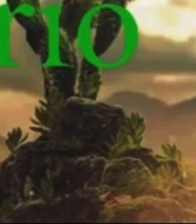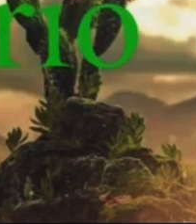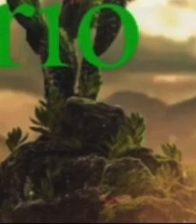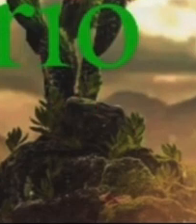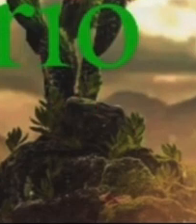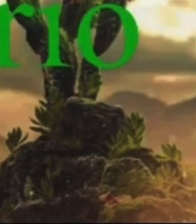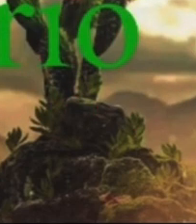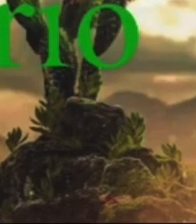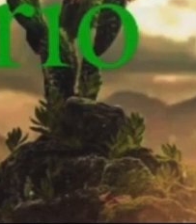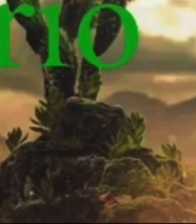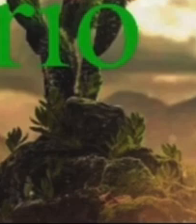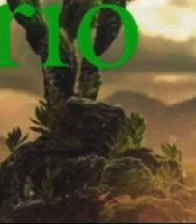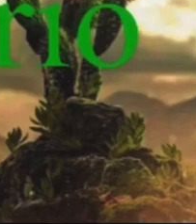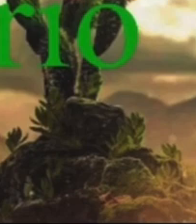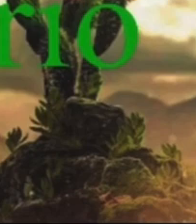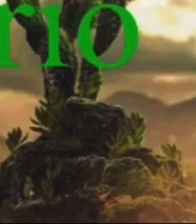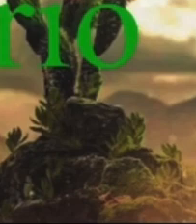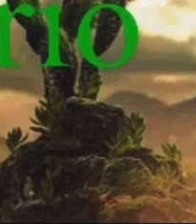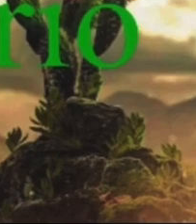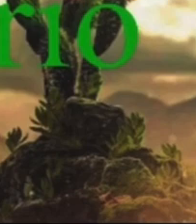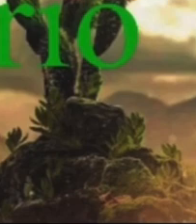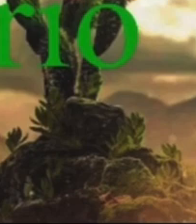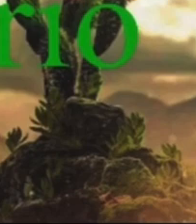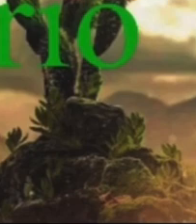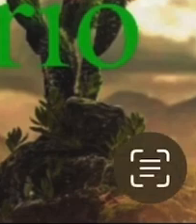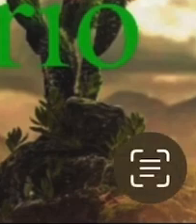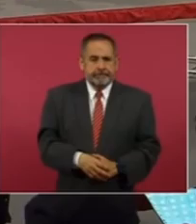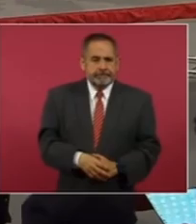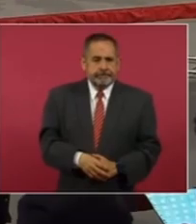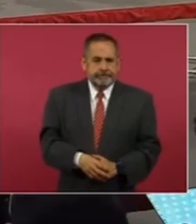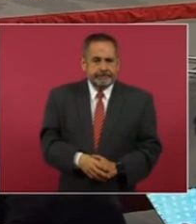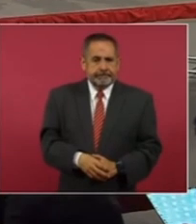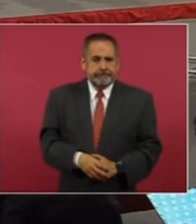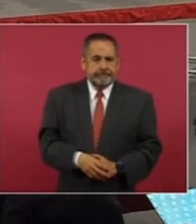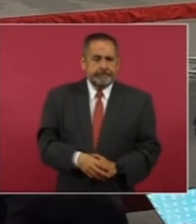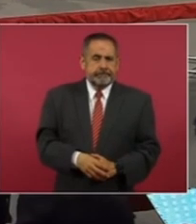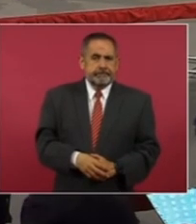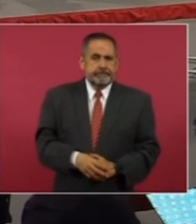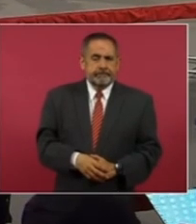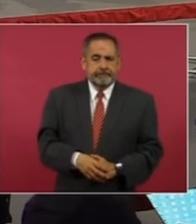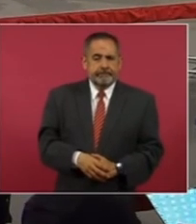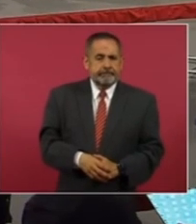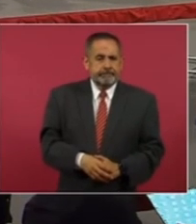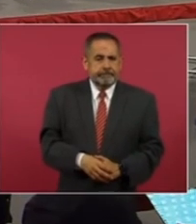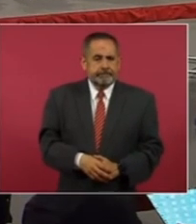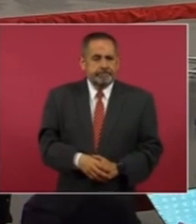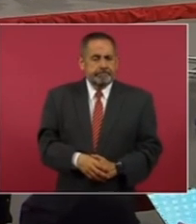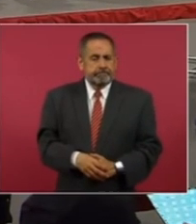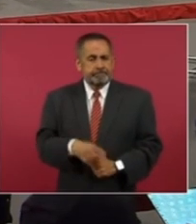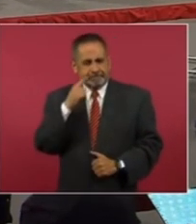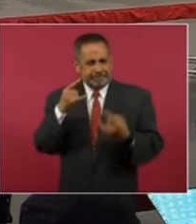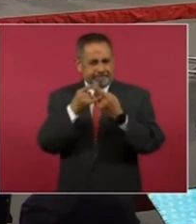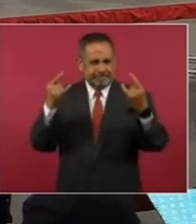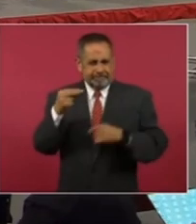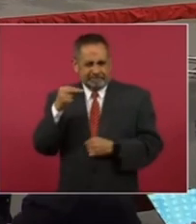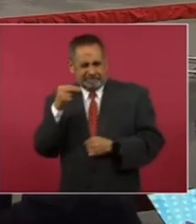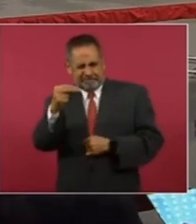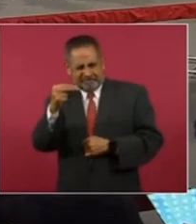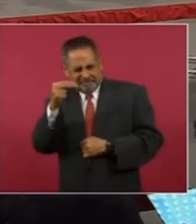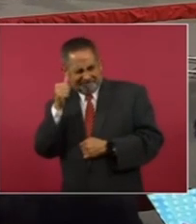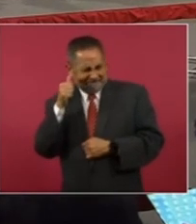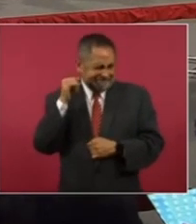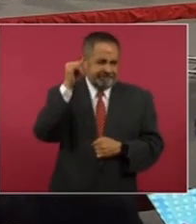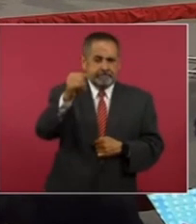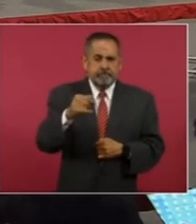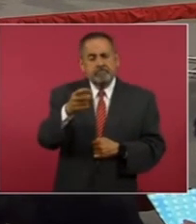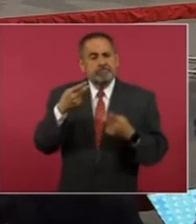no tengan una camisa que vestir. En las lejanas tierras del norte hace mucho tiempo vivió un zar